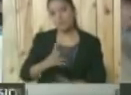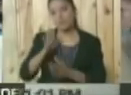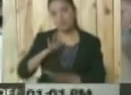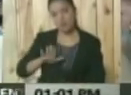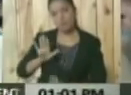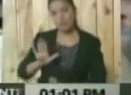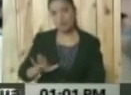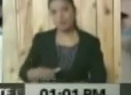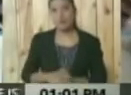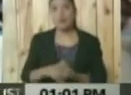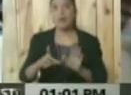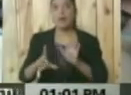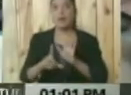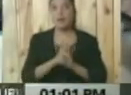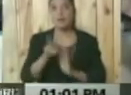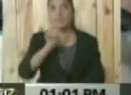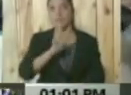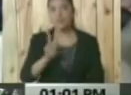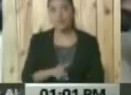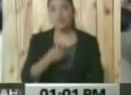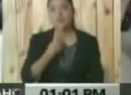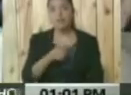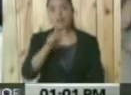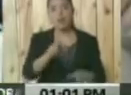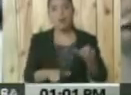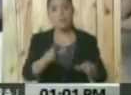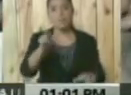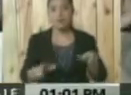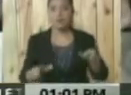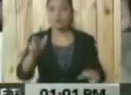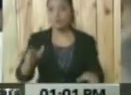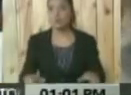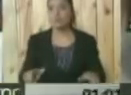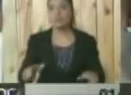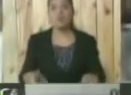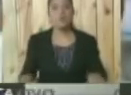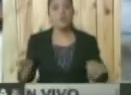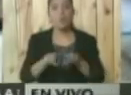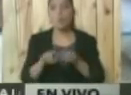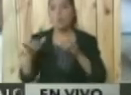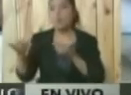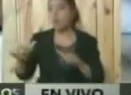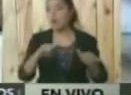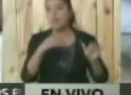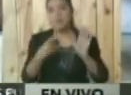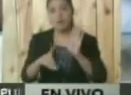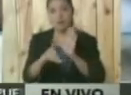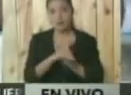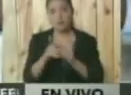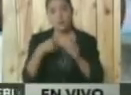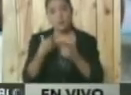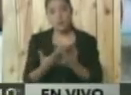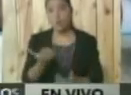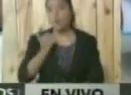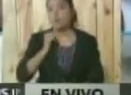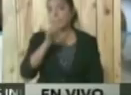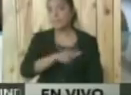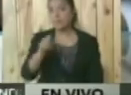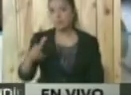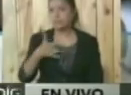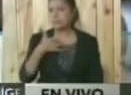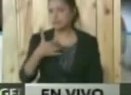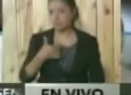Las leyes de la República señalan que los ciudadanos y ciudadanas tenemos los mismos derechos ante la ley. Por tanto, si una persona sintió que